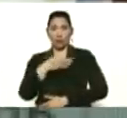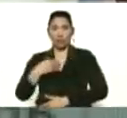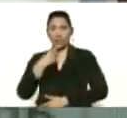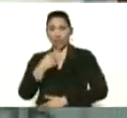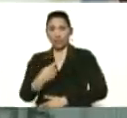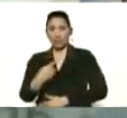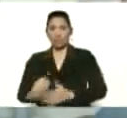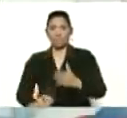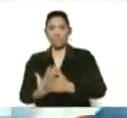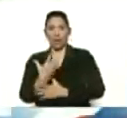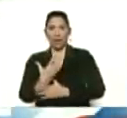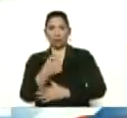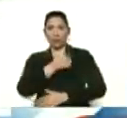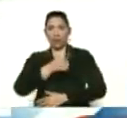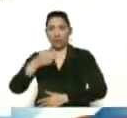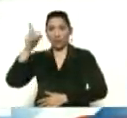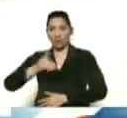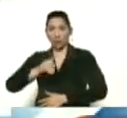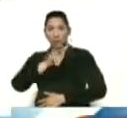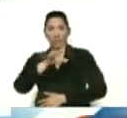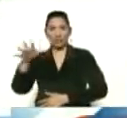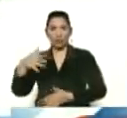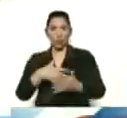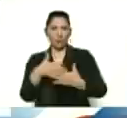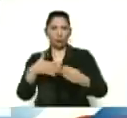diputado de la oposición recibirá